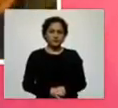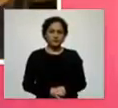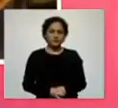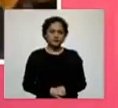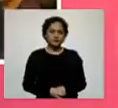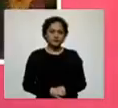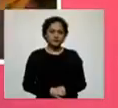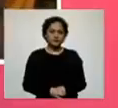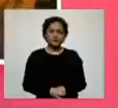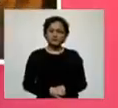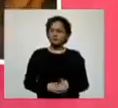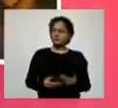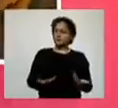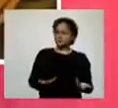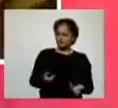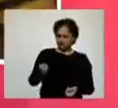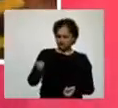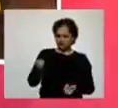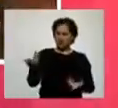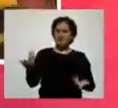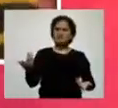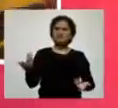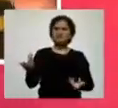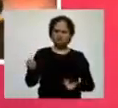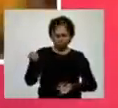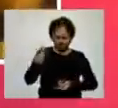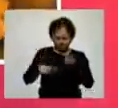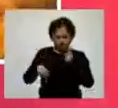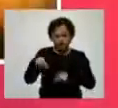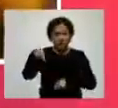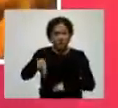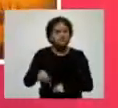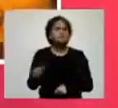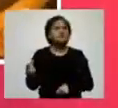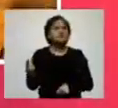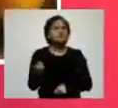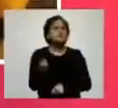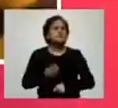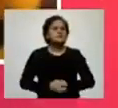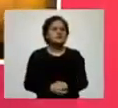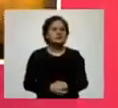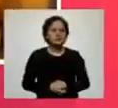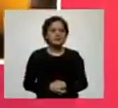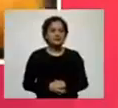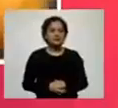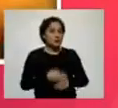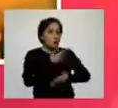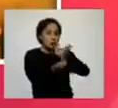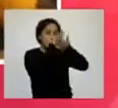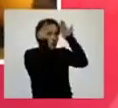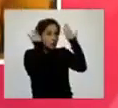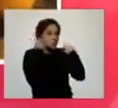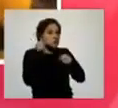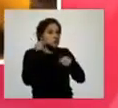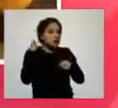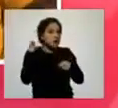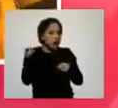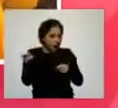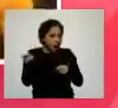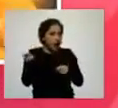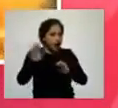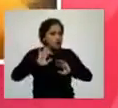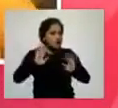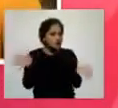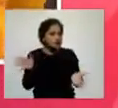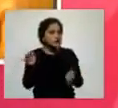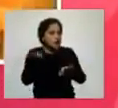¿Y a esta? ¿Qué picho le picó? No sé, Su Majestad. Lleva varios días así. Ha